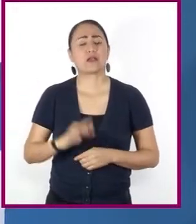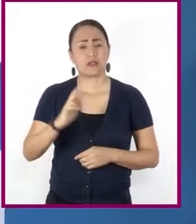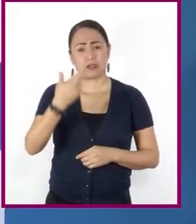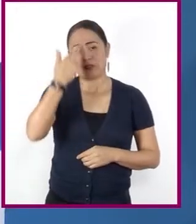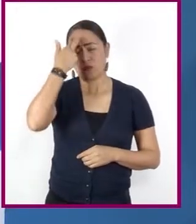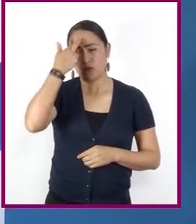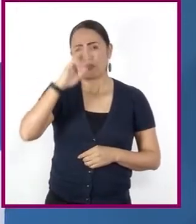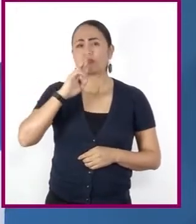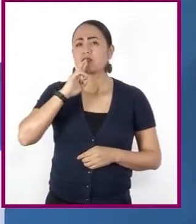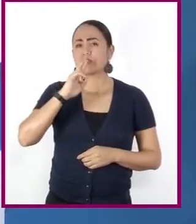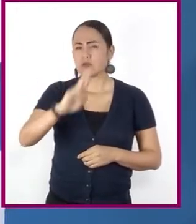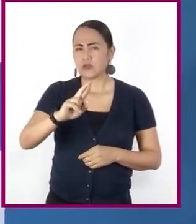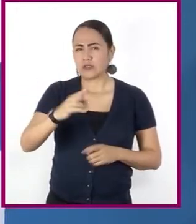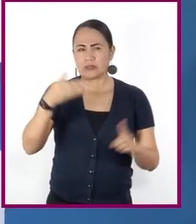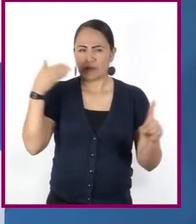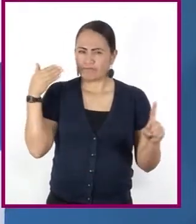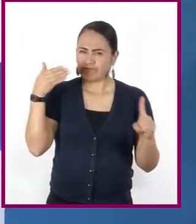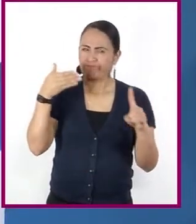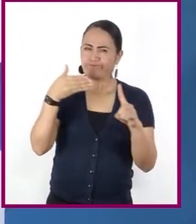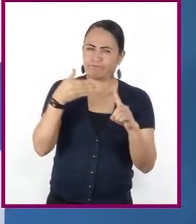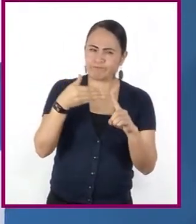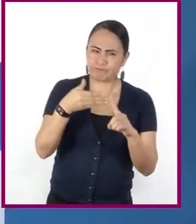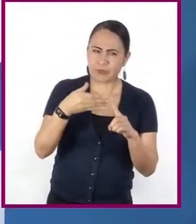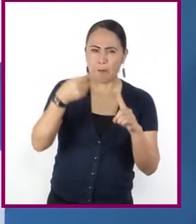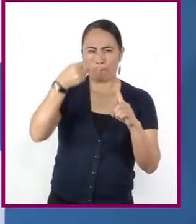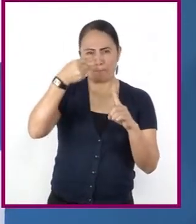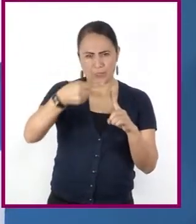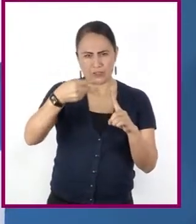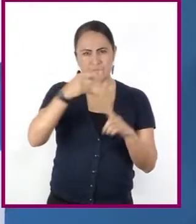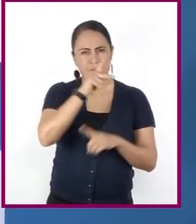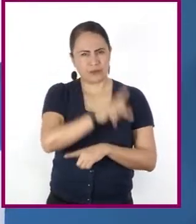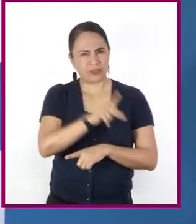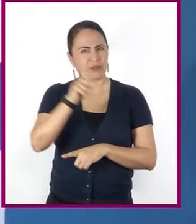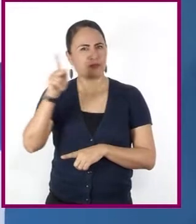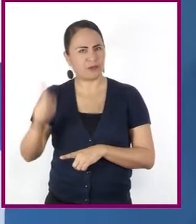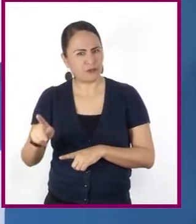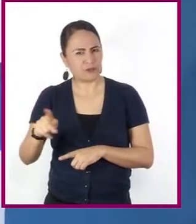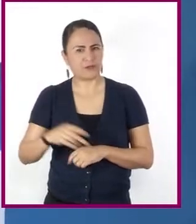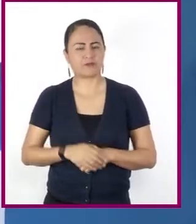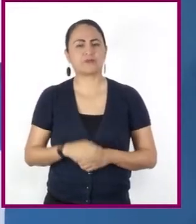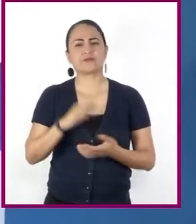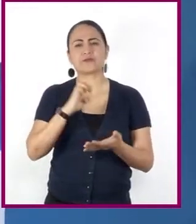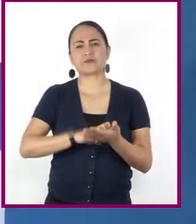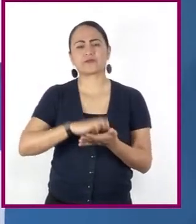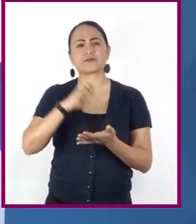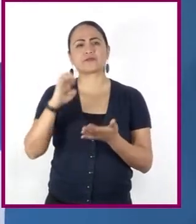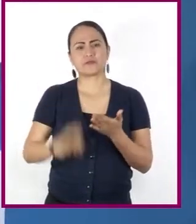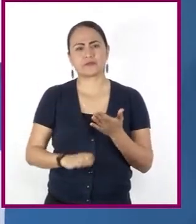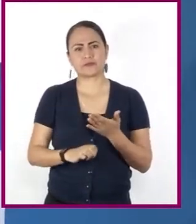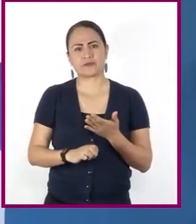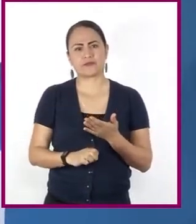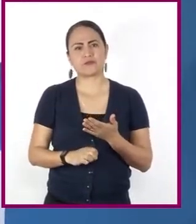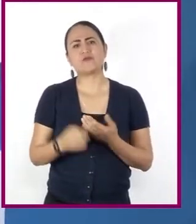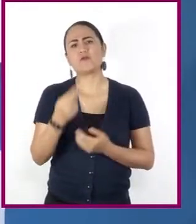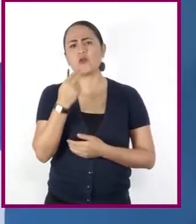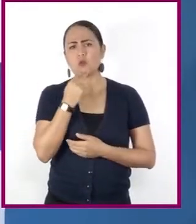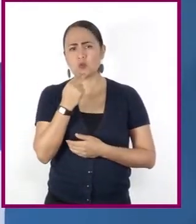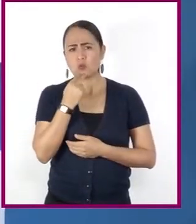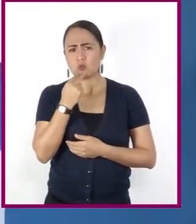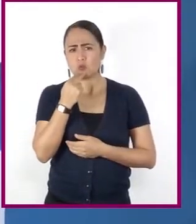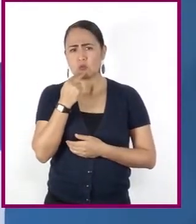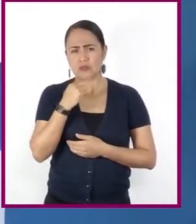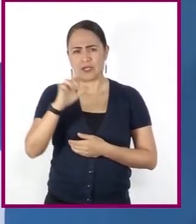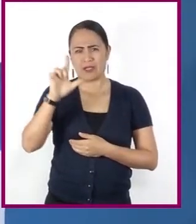resultados dependen de la precisión de la equivalencia seleccionada. Por ejemplo, podemos utilizar para